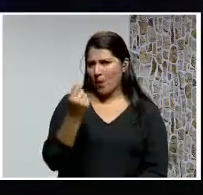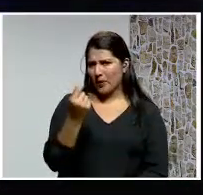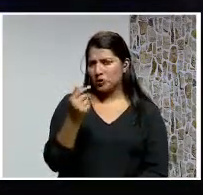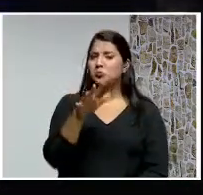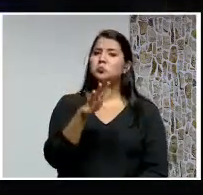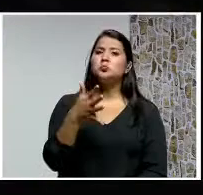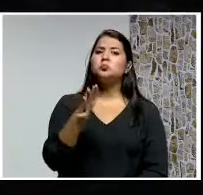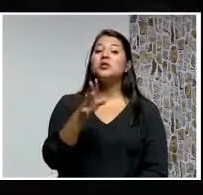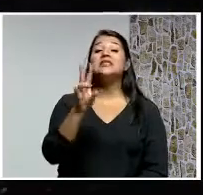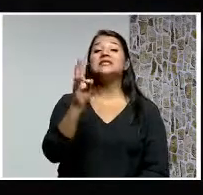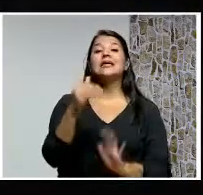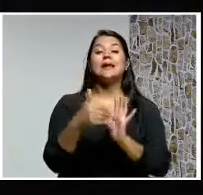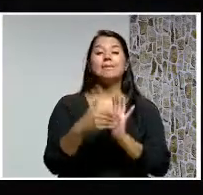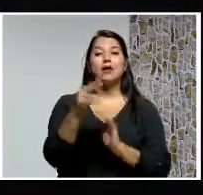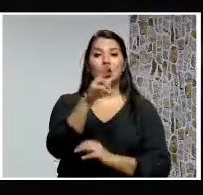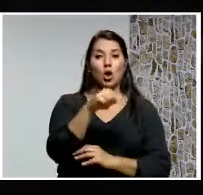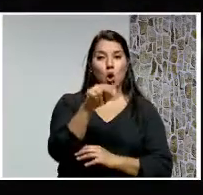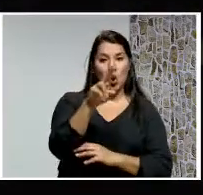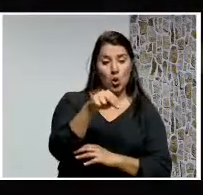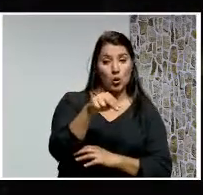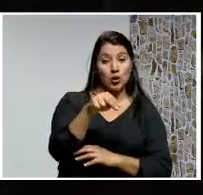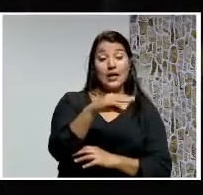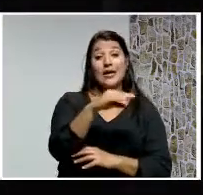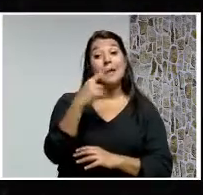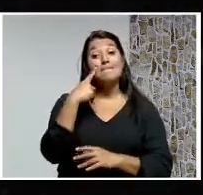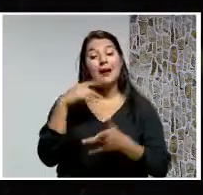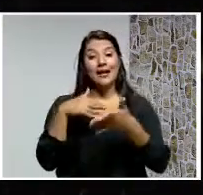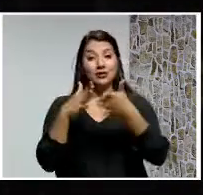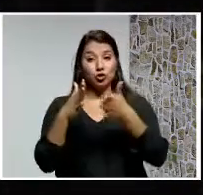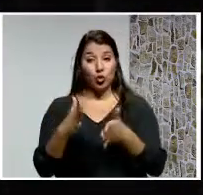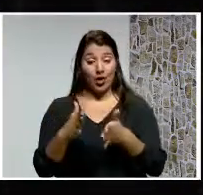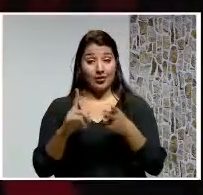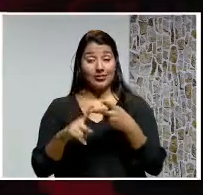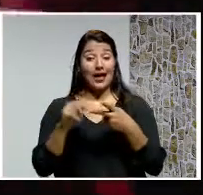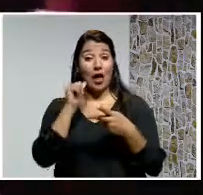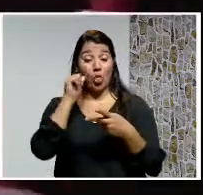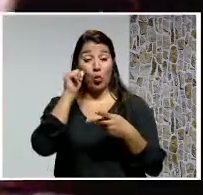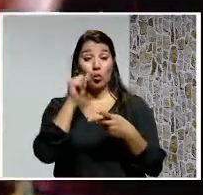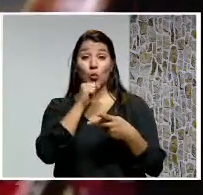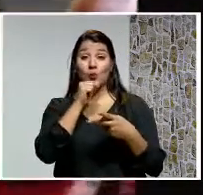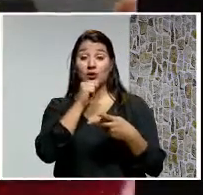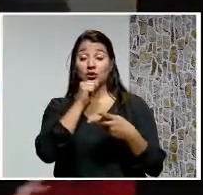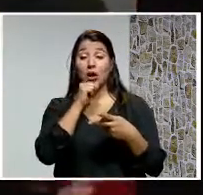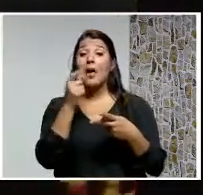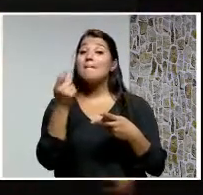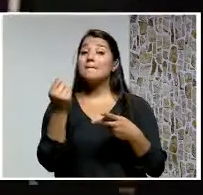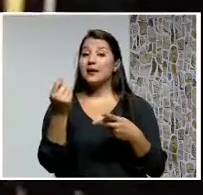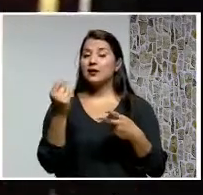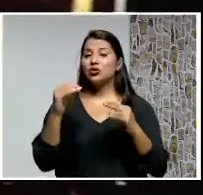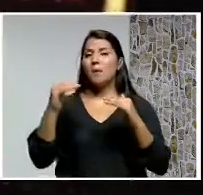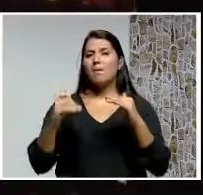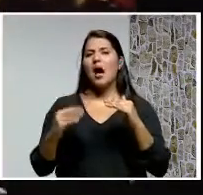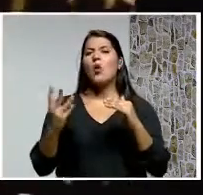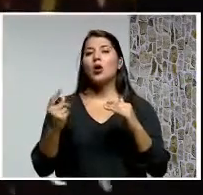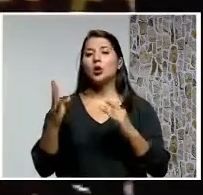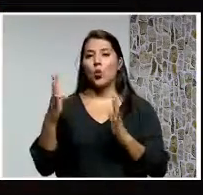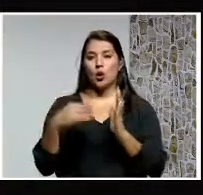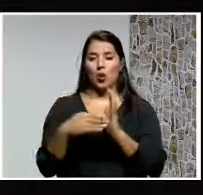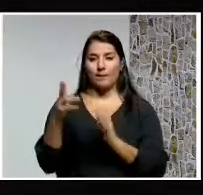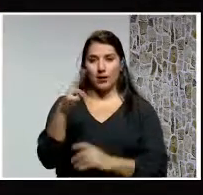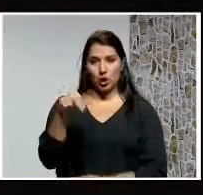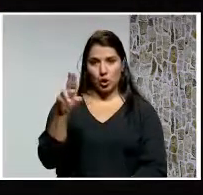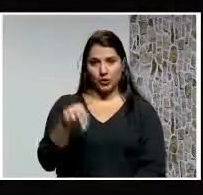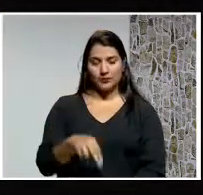aproximado de 7.000 colones y para estudiantes y adultos mayores el precio baja a 4.000